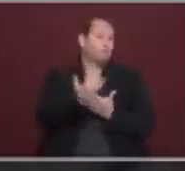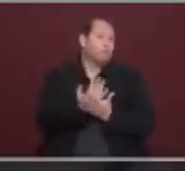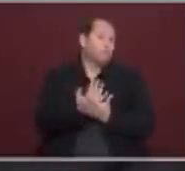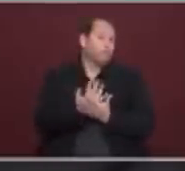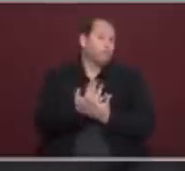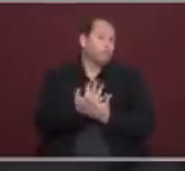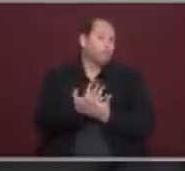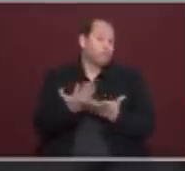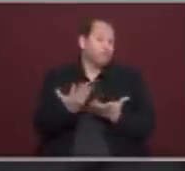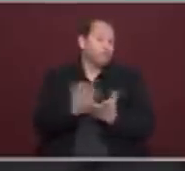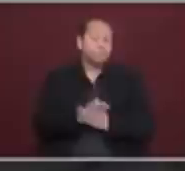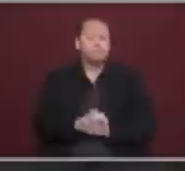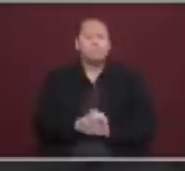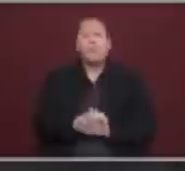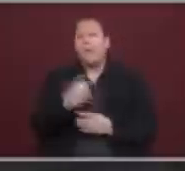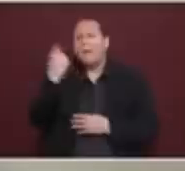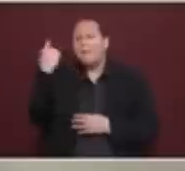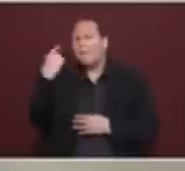sé